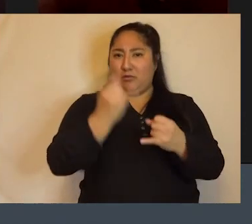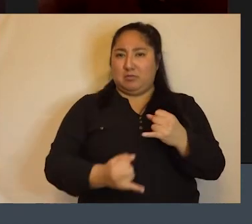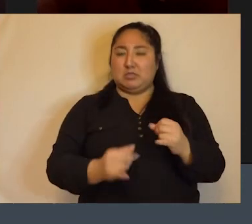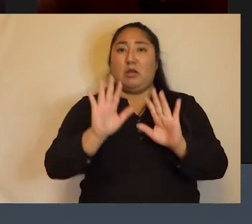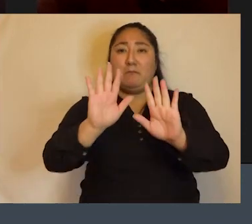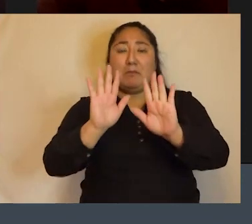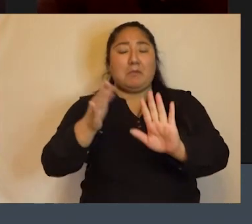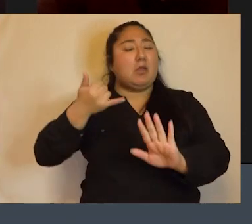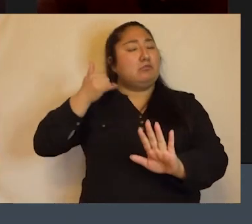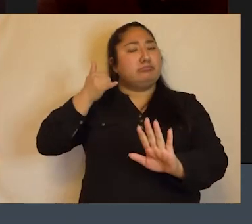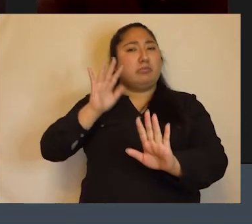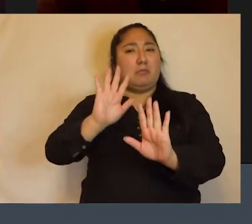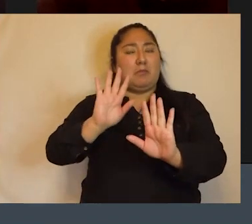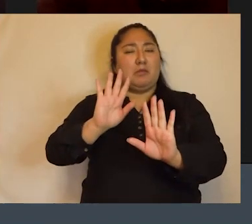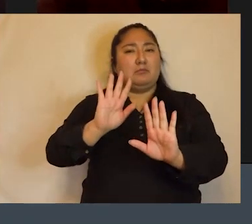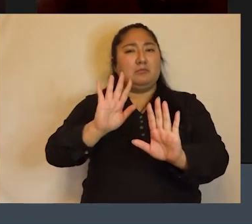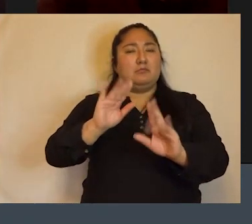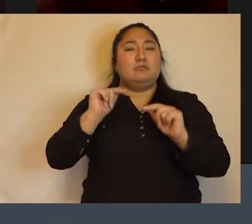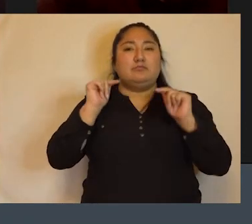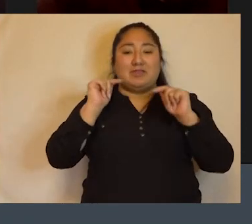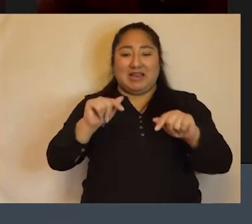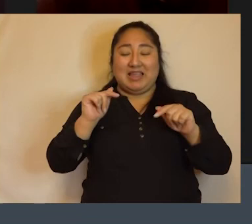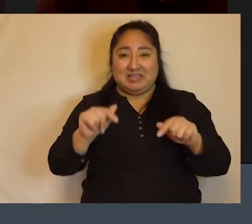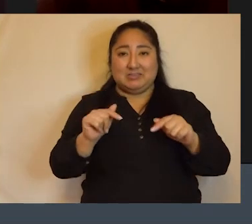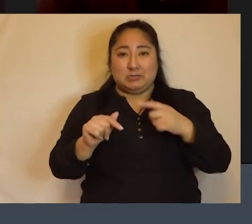Eso es... Espérame un segundo.